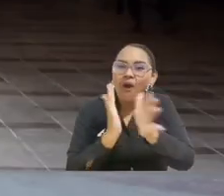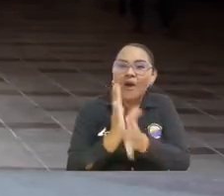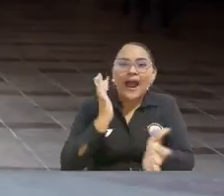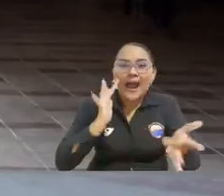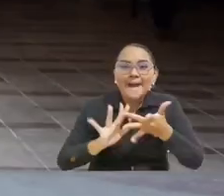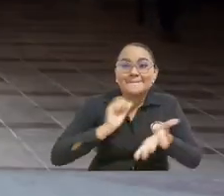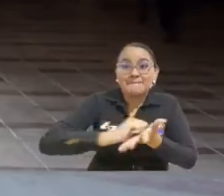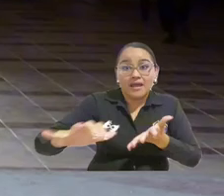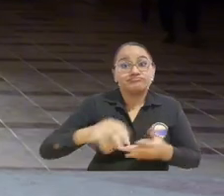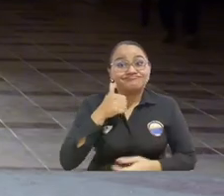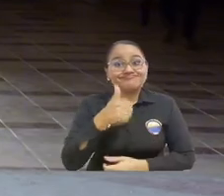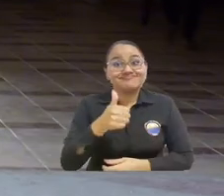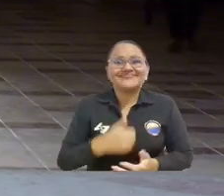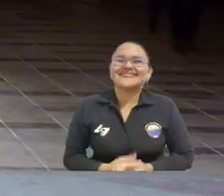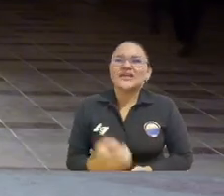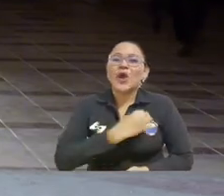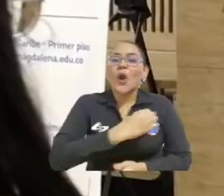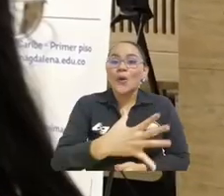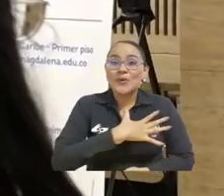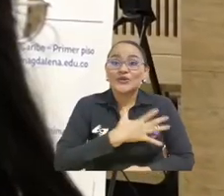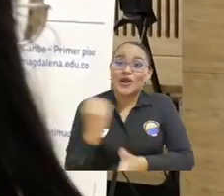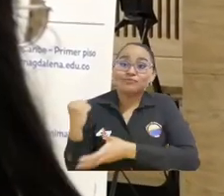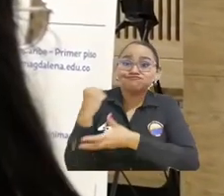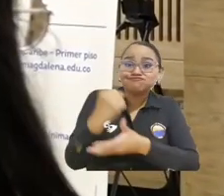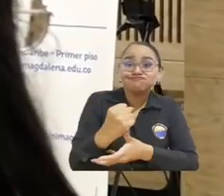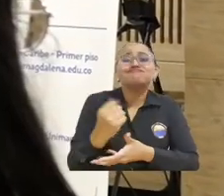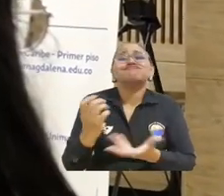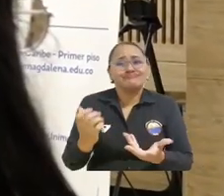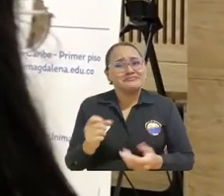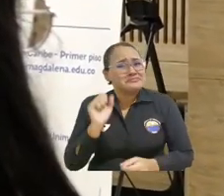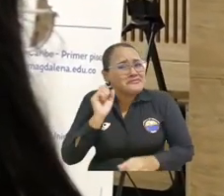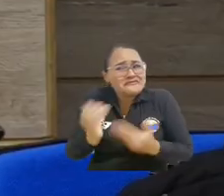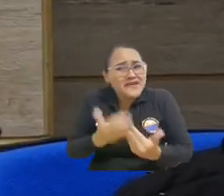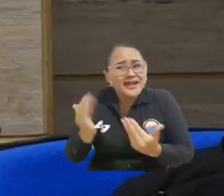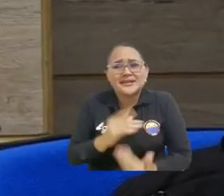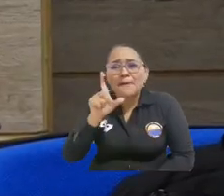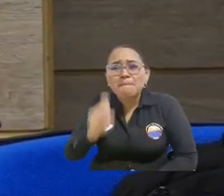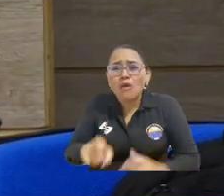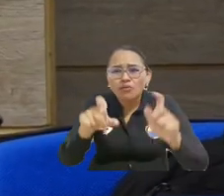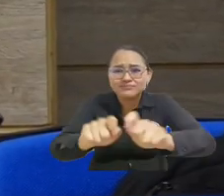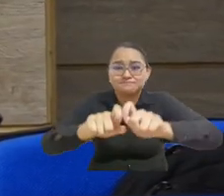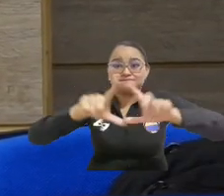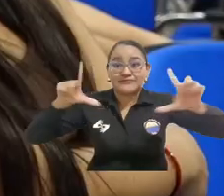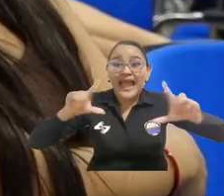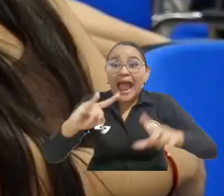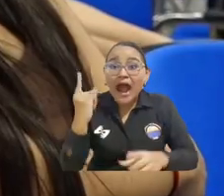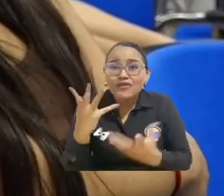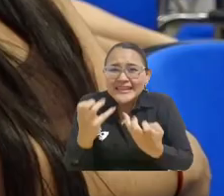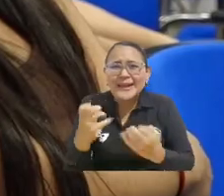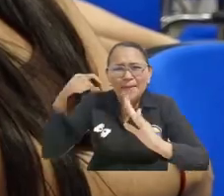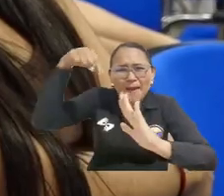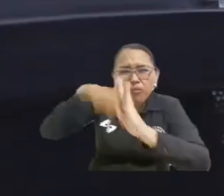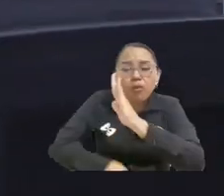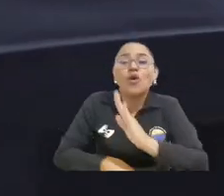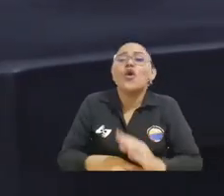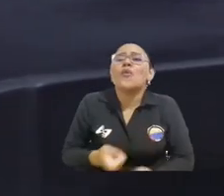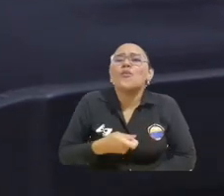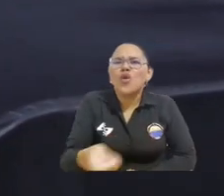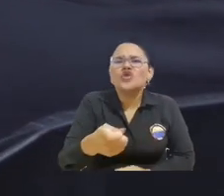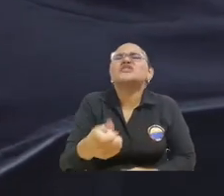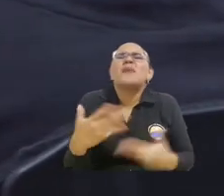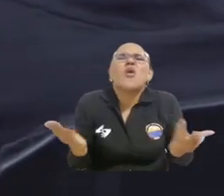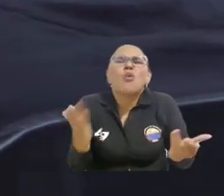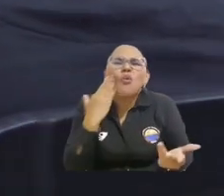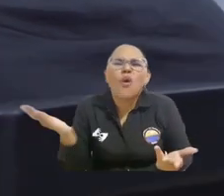la información de todas las becas disponibles. Las oportunidades de financiación están al alcance de un clic. Por eso, si quieren conocer